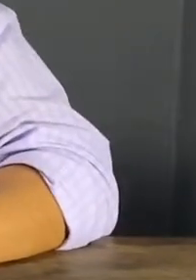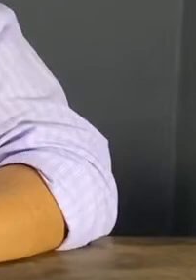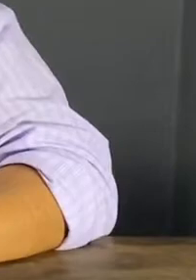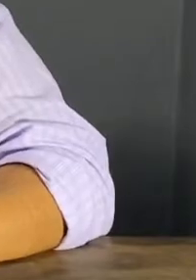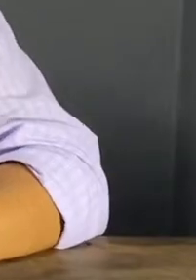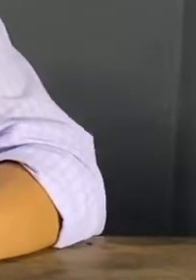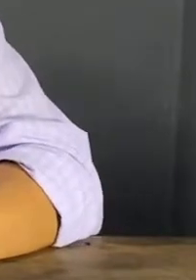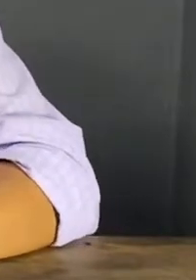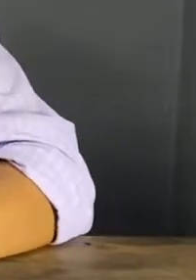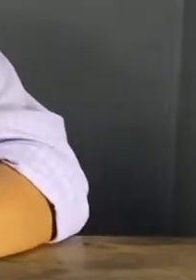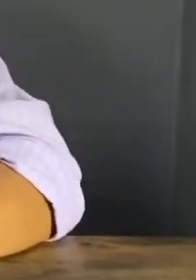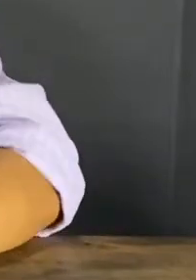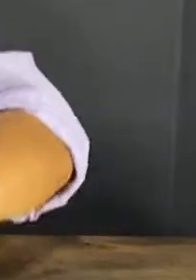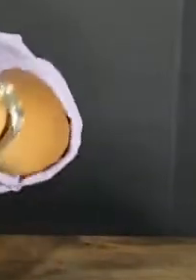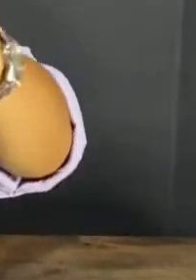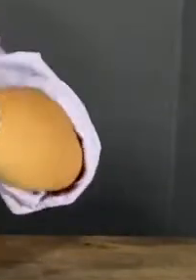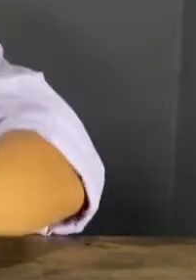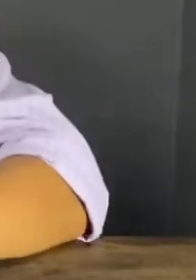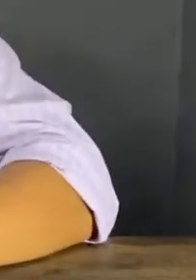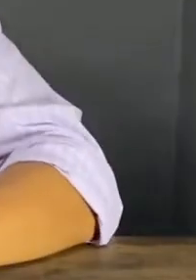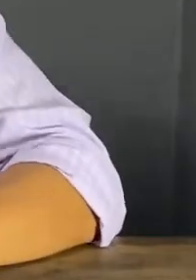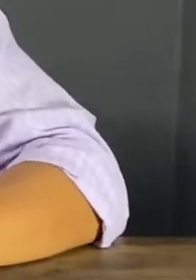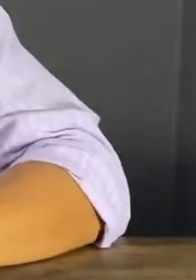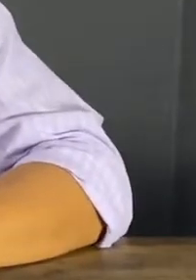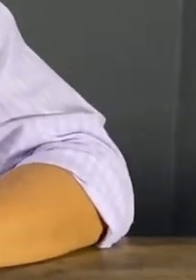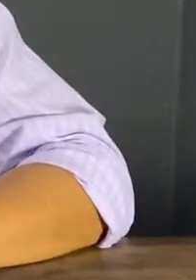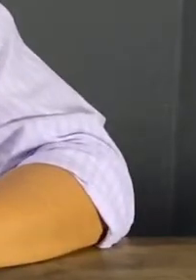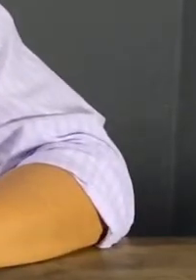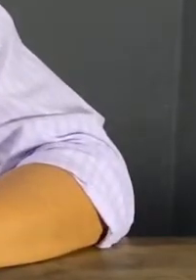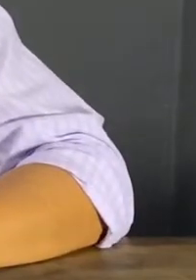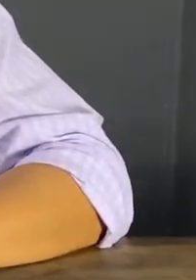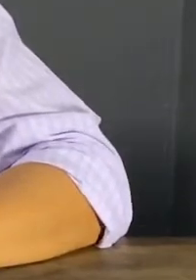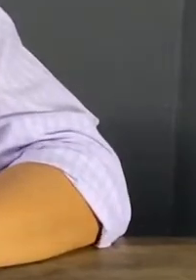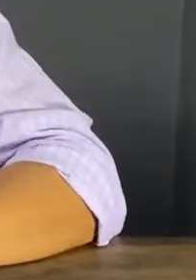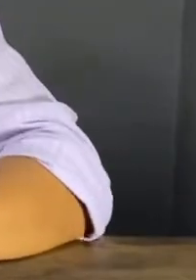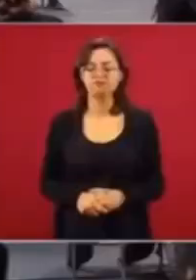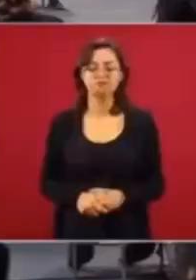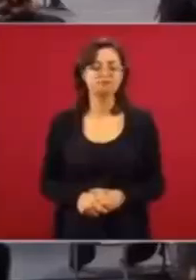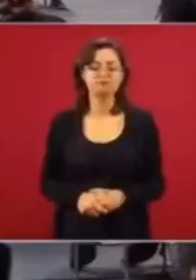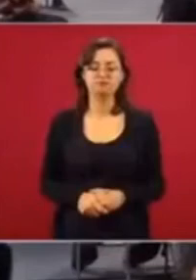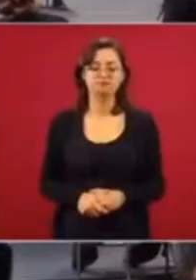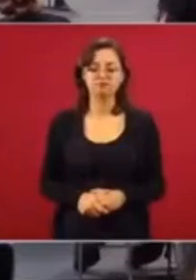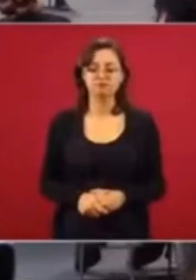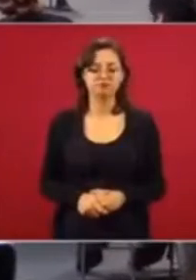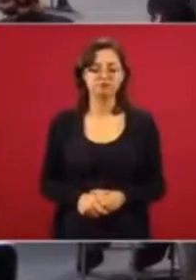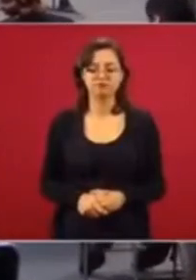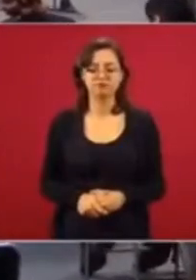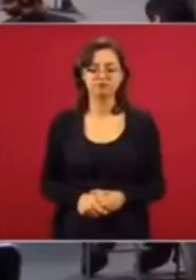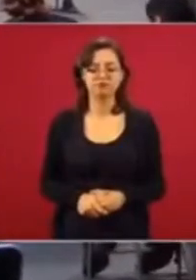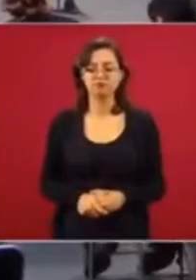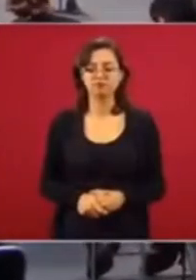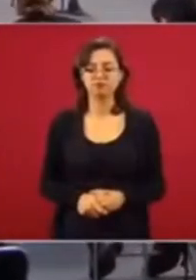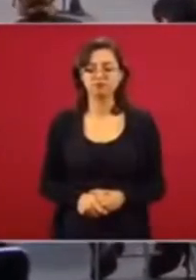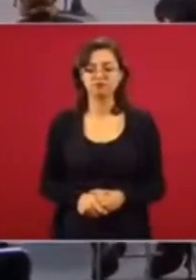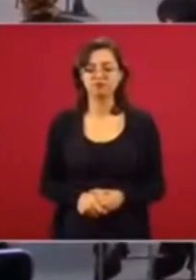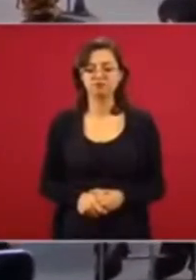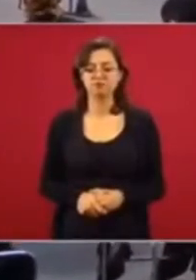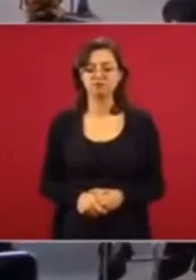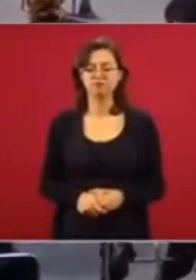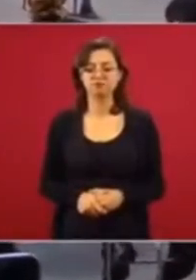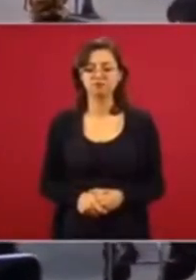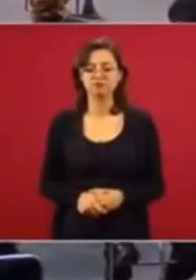presidente se empieza a mofar de eso. Quédate conmigo, vamos viendo el video. Mire, ya